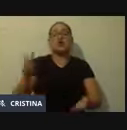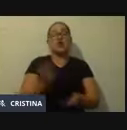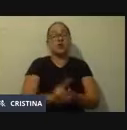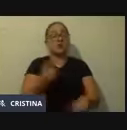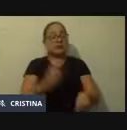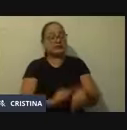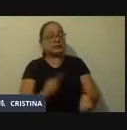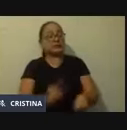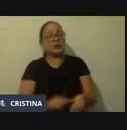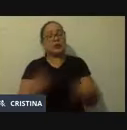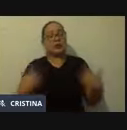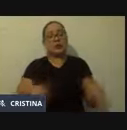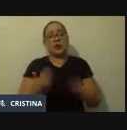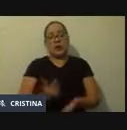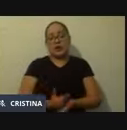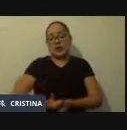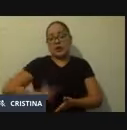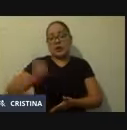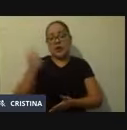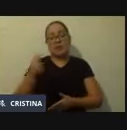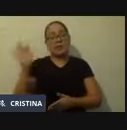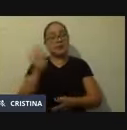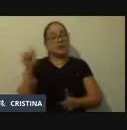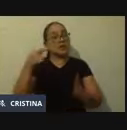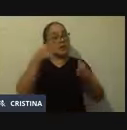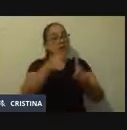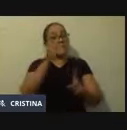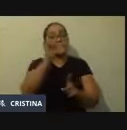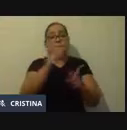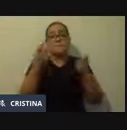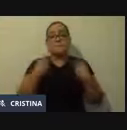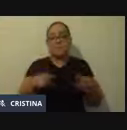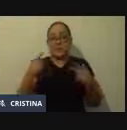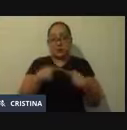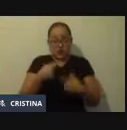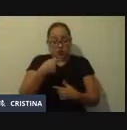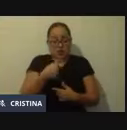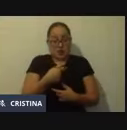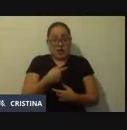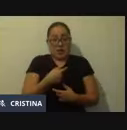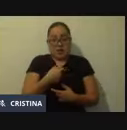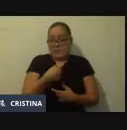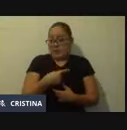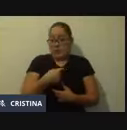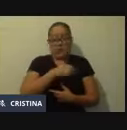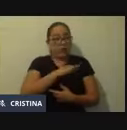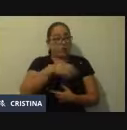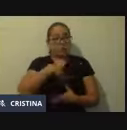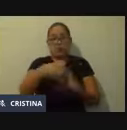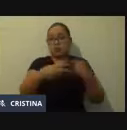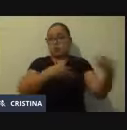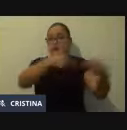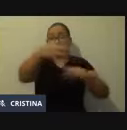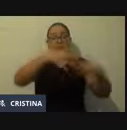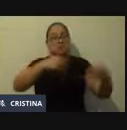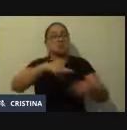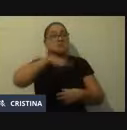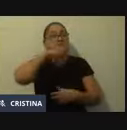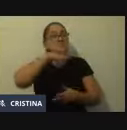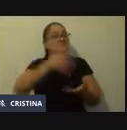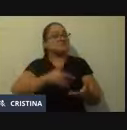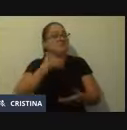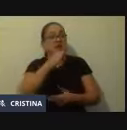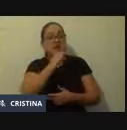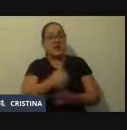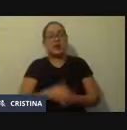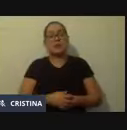que pues obviamente esa persona puede estar siendo el foco de infección. Y bueno, tantas cosas que ya, ¿qué te digo? Lo que hoy